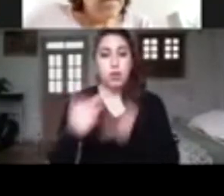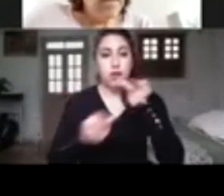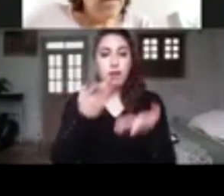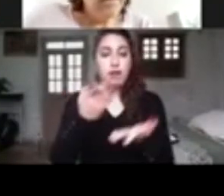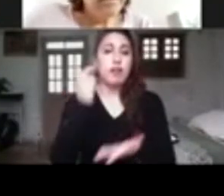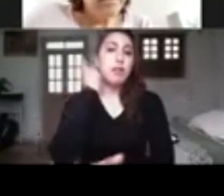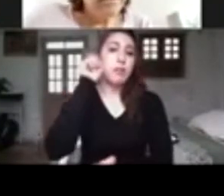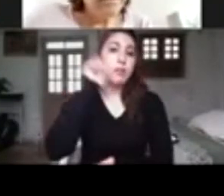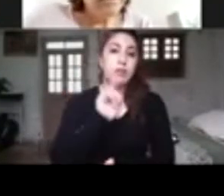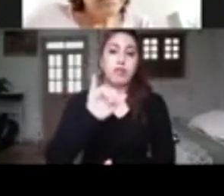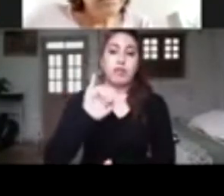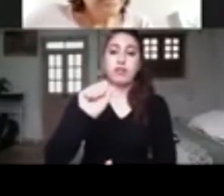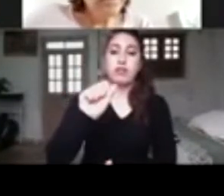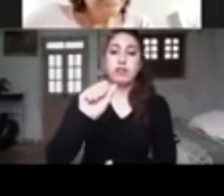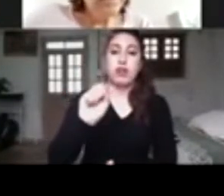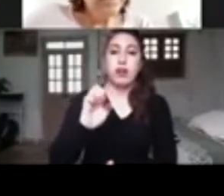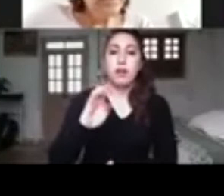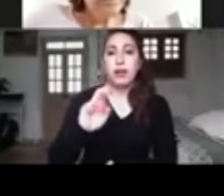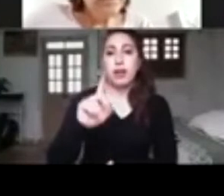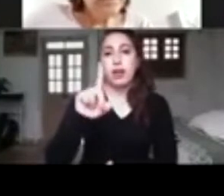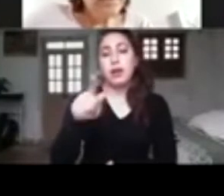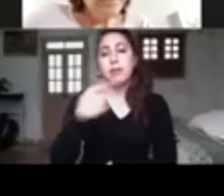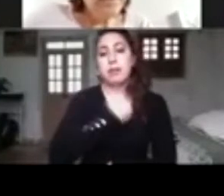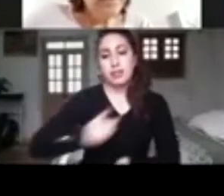Isabela Rosales, presidenta de la mesa directiva.